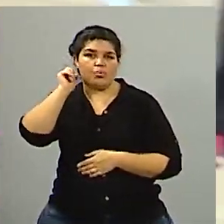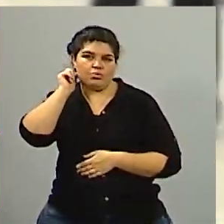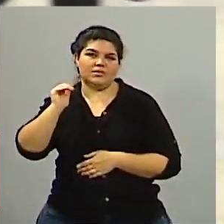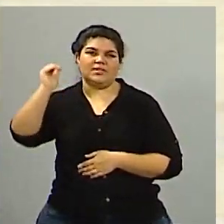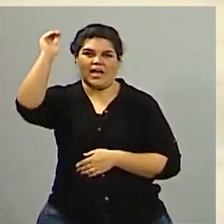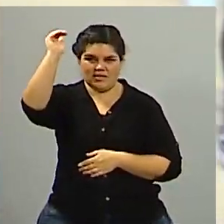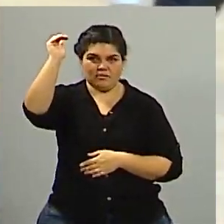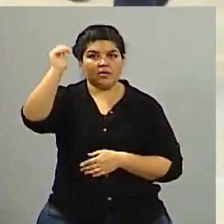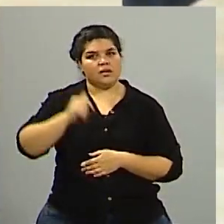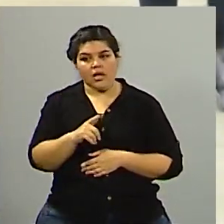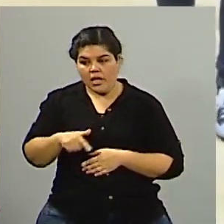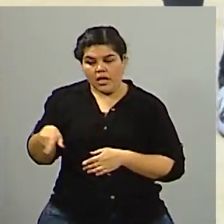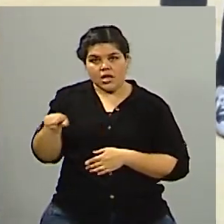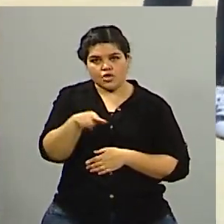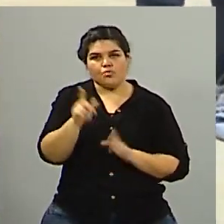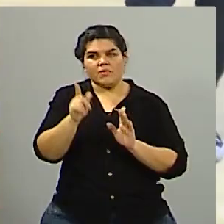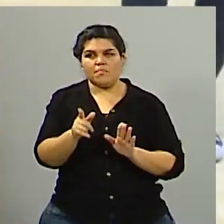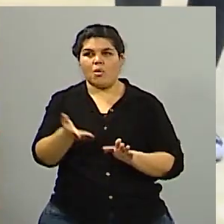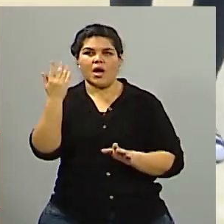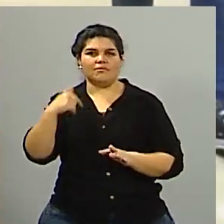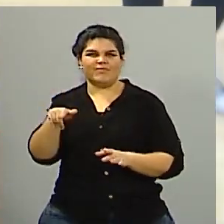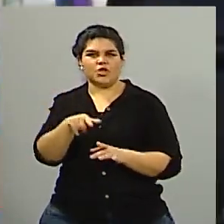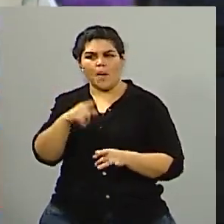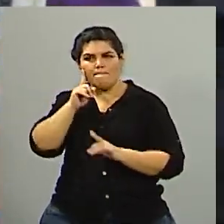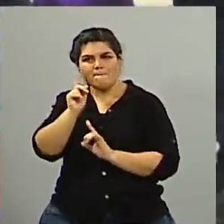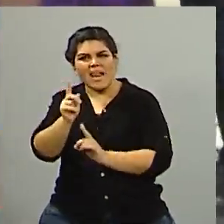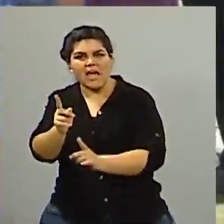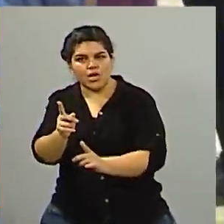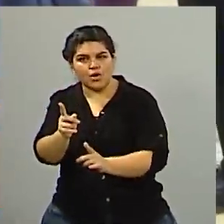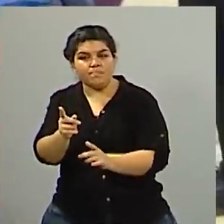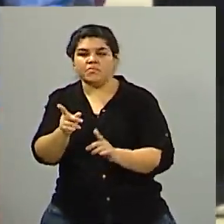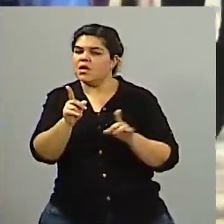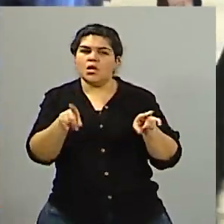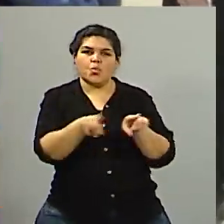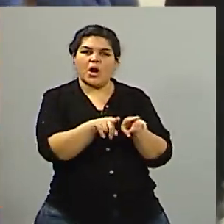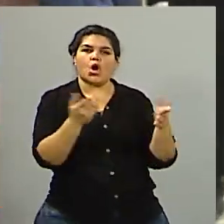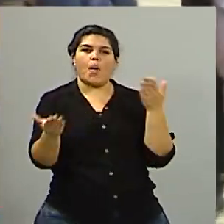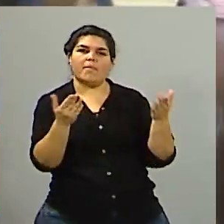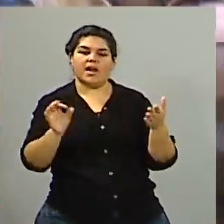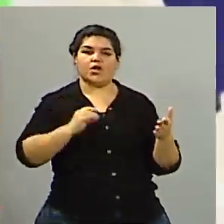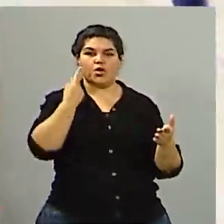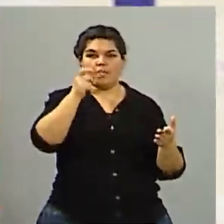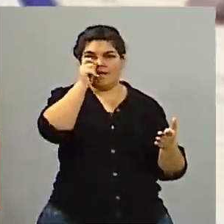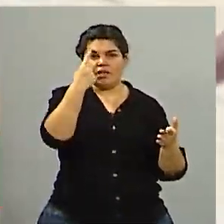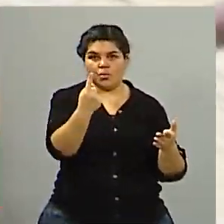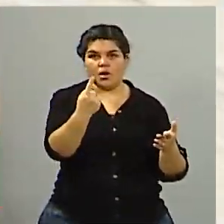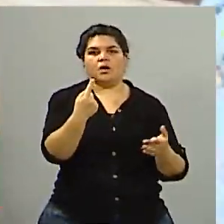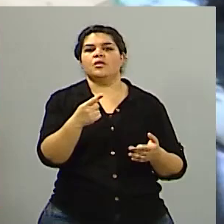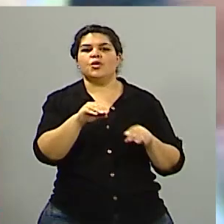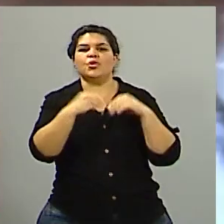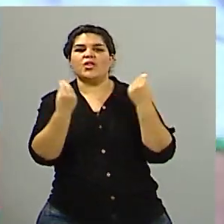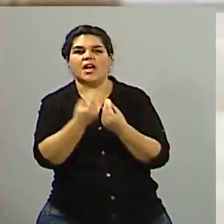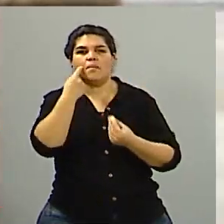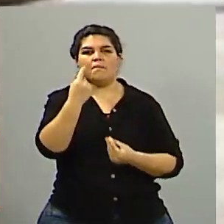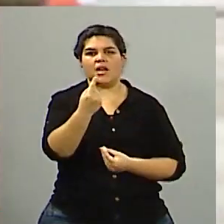y los registros que tenían en el año 2021, que hablaba de más de 1.400 pedidos de ayuda y